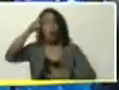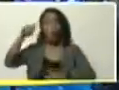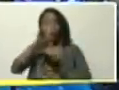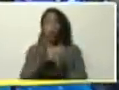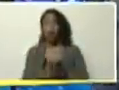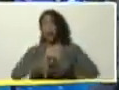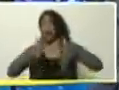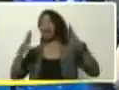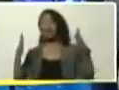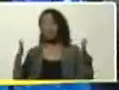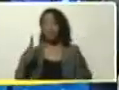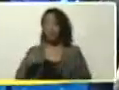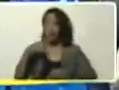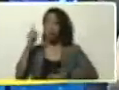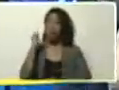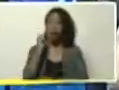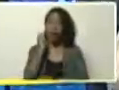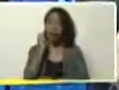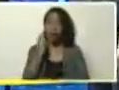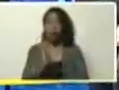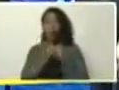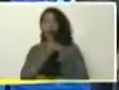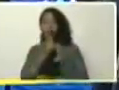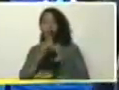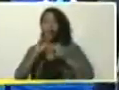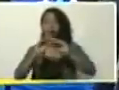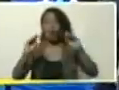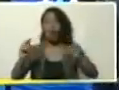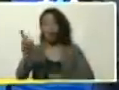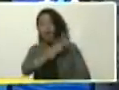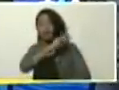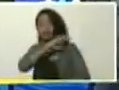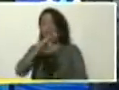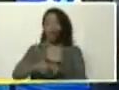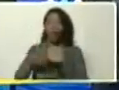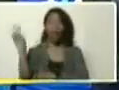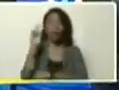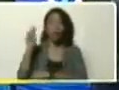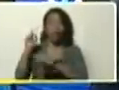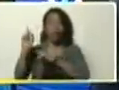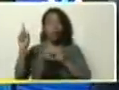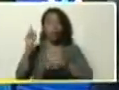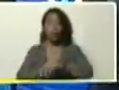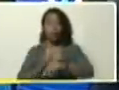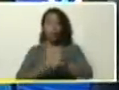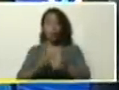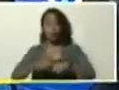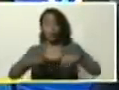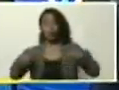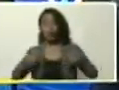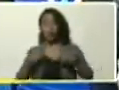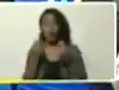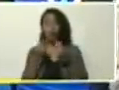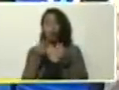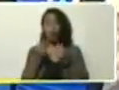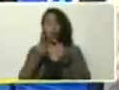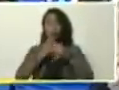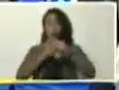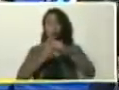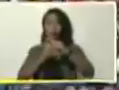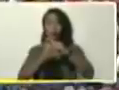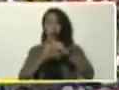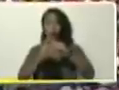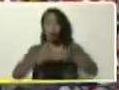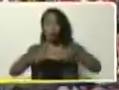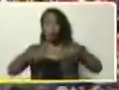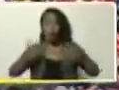grandes tareas y desafíos en las que ha llamado el jefe de Estado venezolano en esta etapa de crecimiento económico, de prosperidad que se